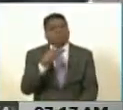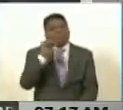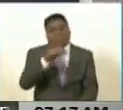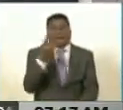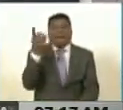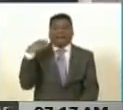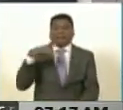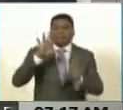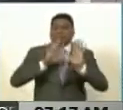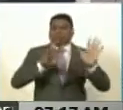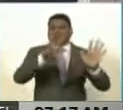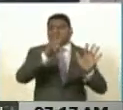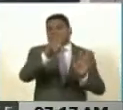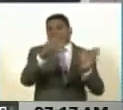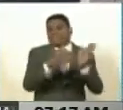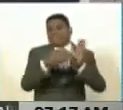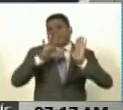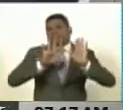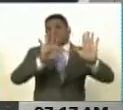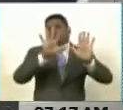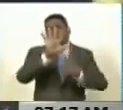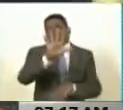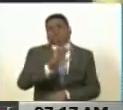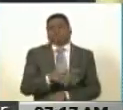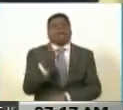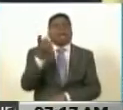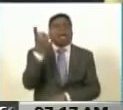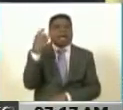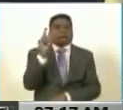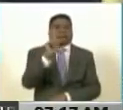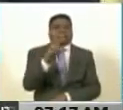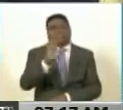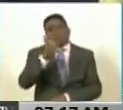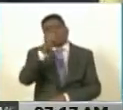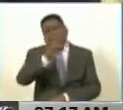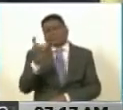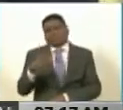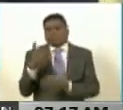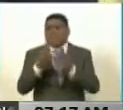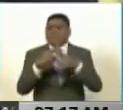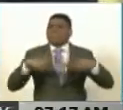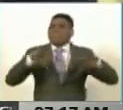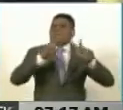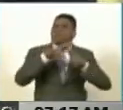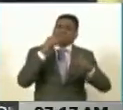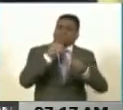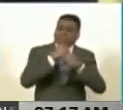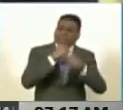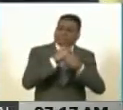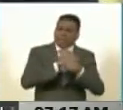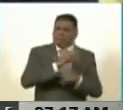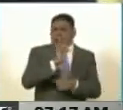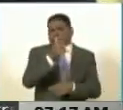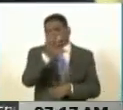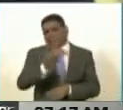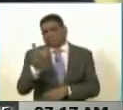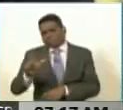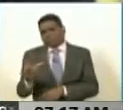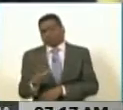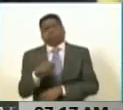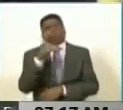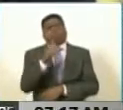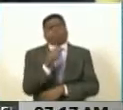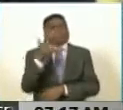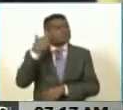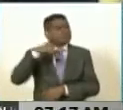también la que han tenido mis antecesores, los cuales valoro el trabajo que han hecho, el aporte que han hecho. Entonces yo creo que, recuérdate que esto es un